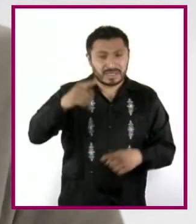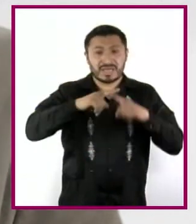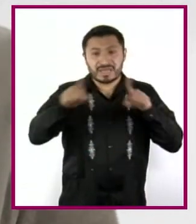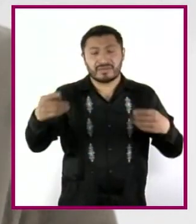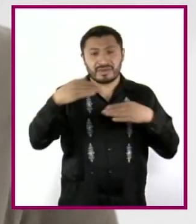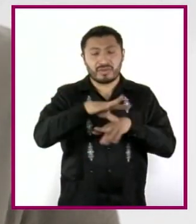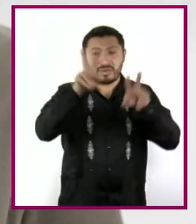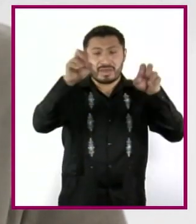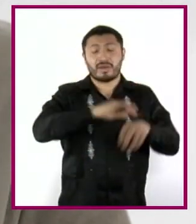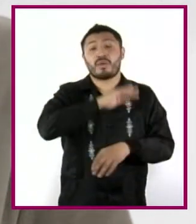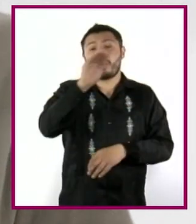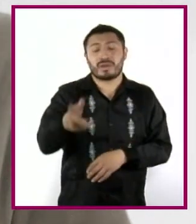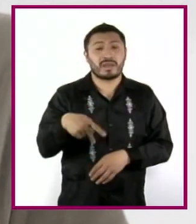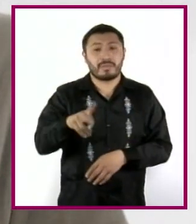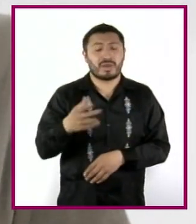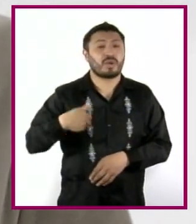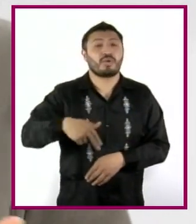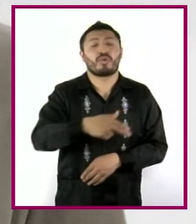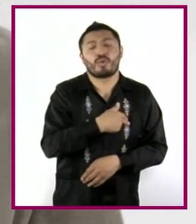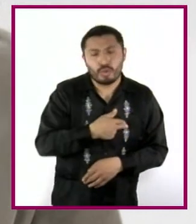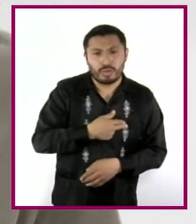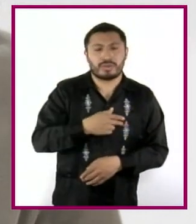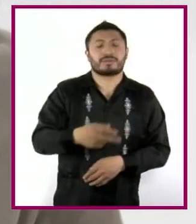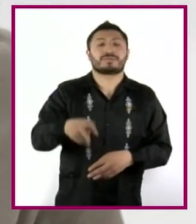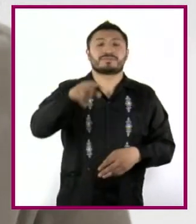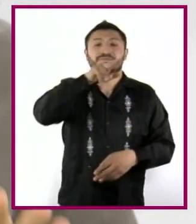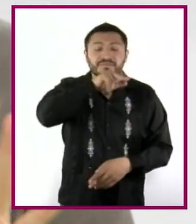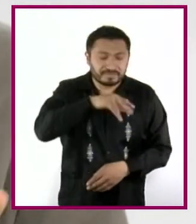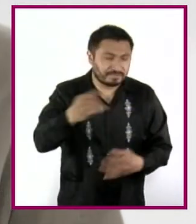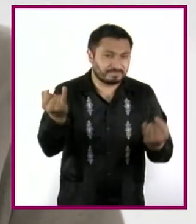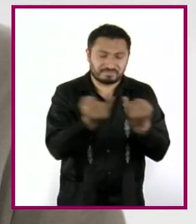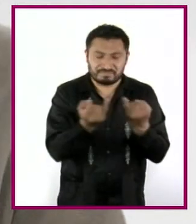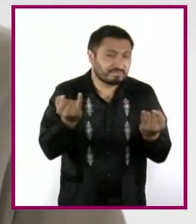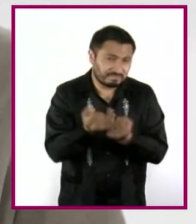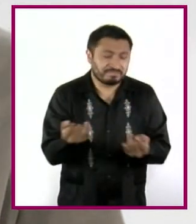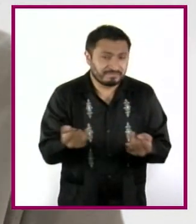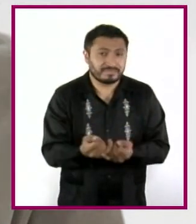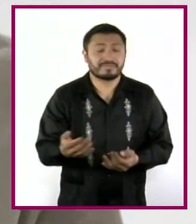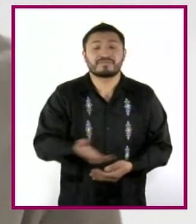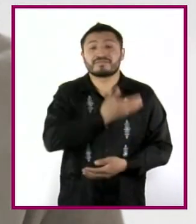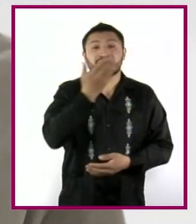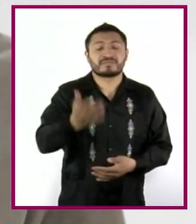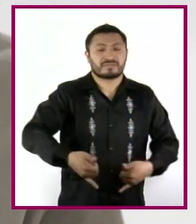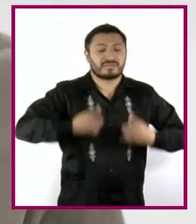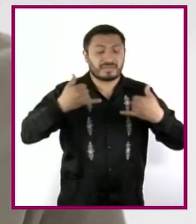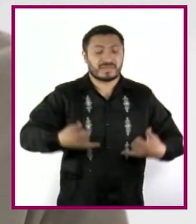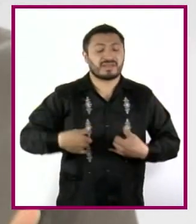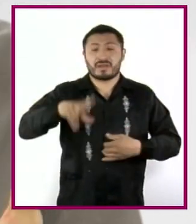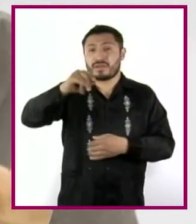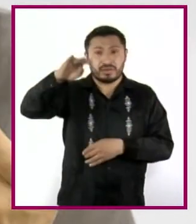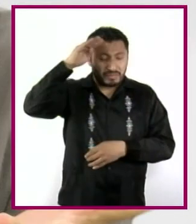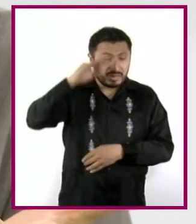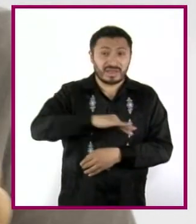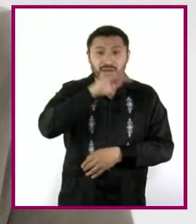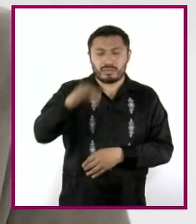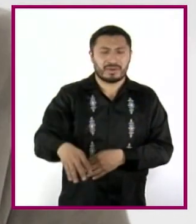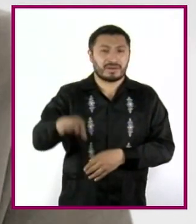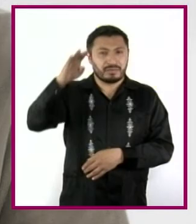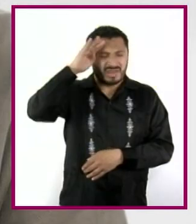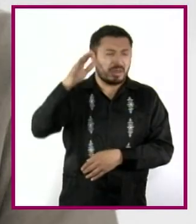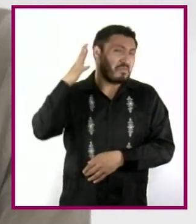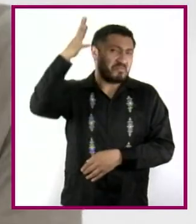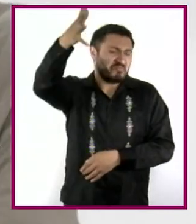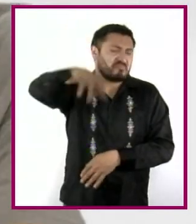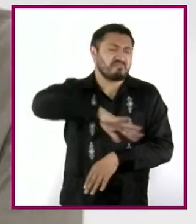como coetáneos compartimos preocupaciones e intereses. Es muy común que los jóvenes no pensemos en la muerte, pues la vemos lejana, como